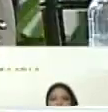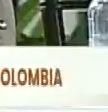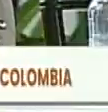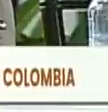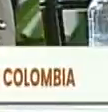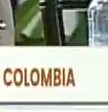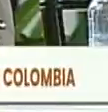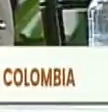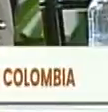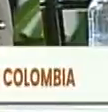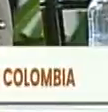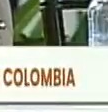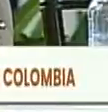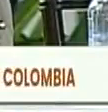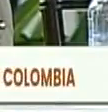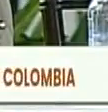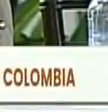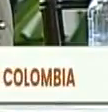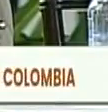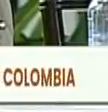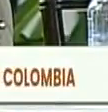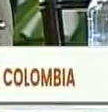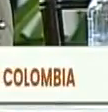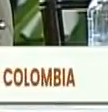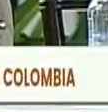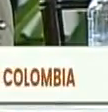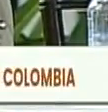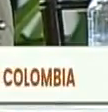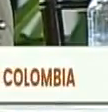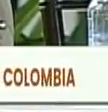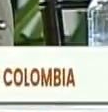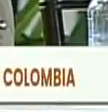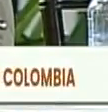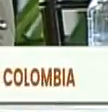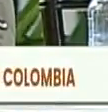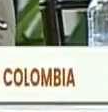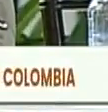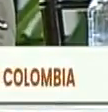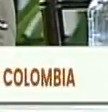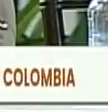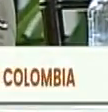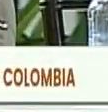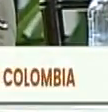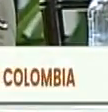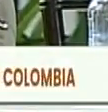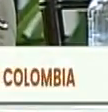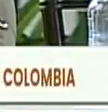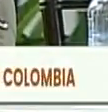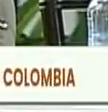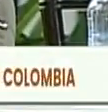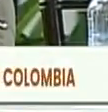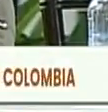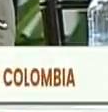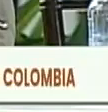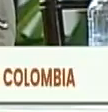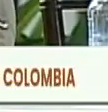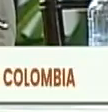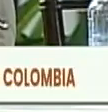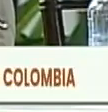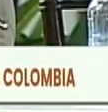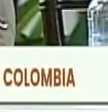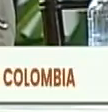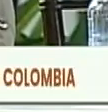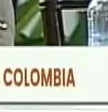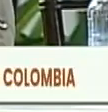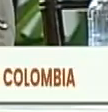Bien, son preguntas de fondo que deben resolver los procesos. En Colombia se han